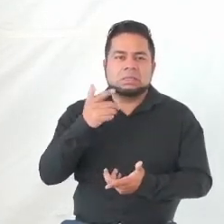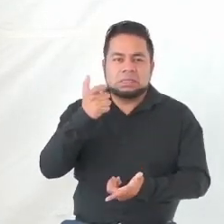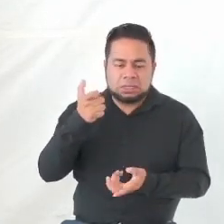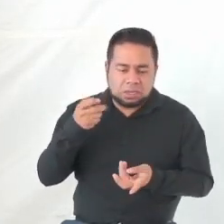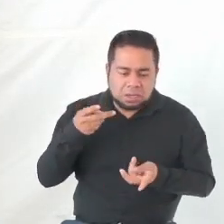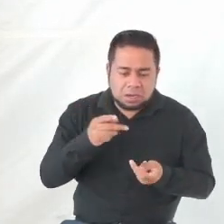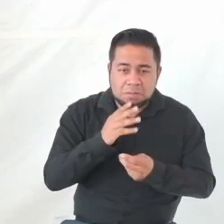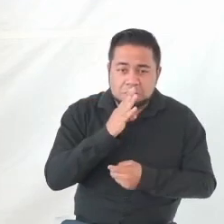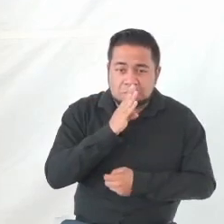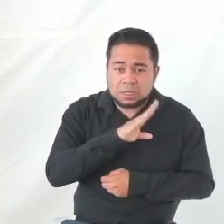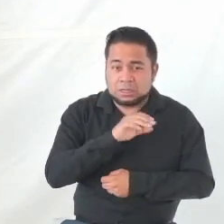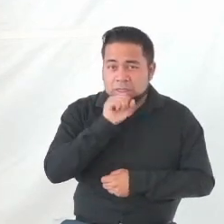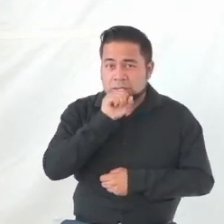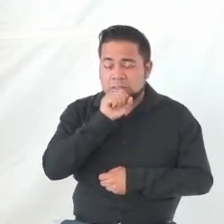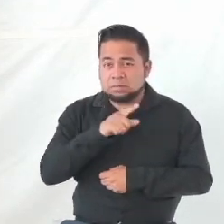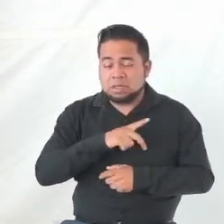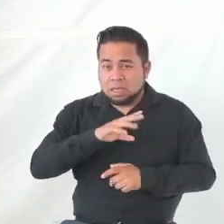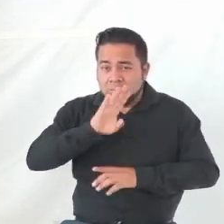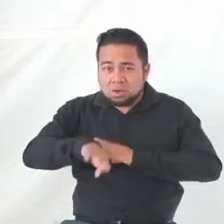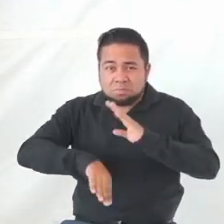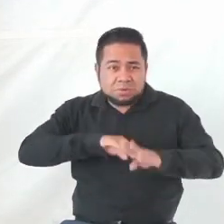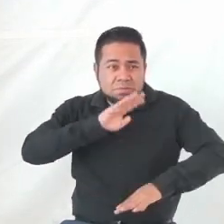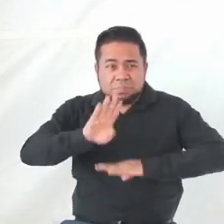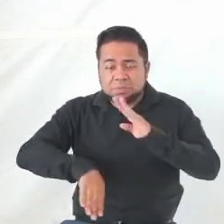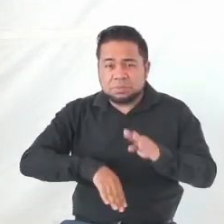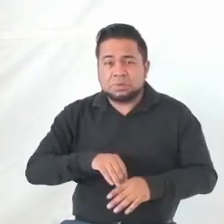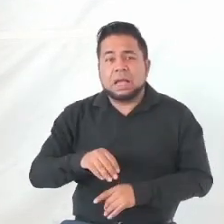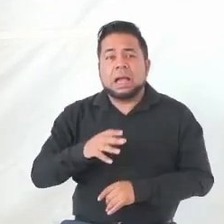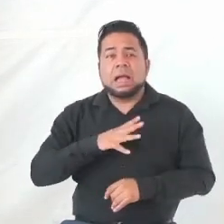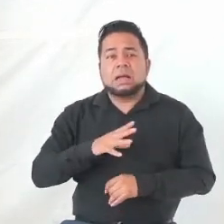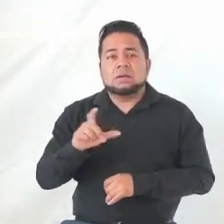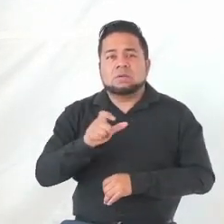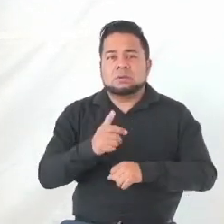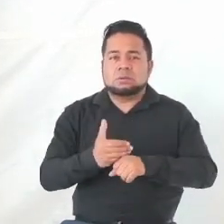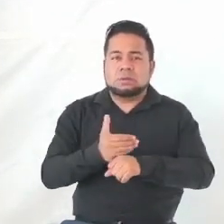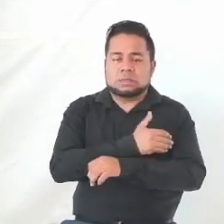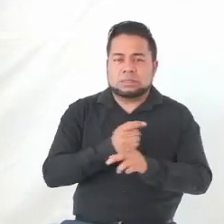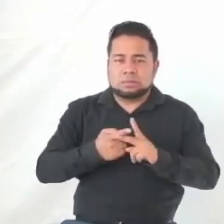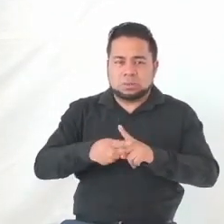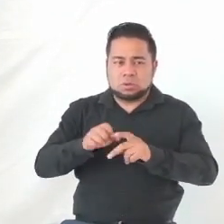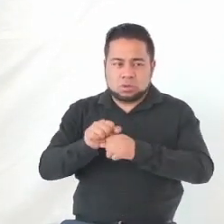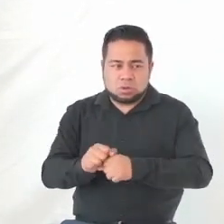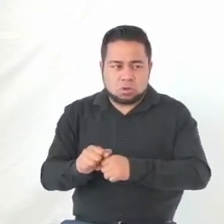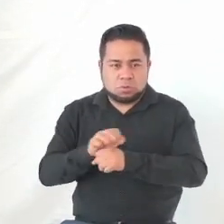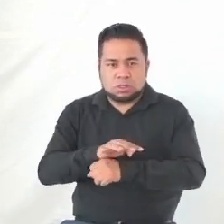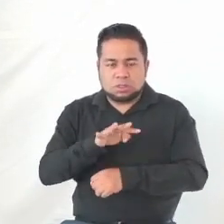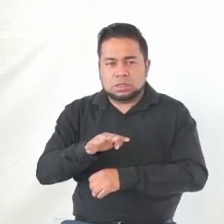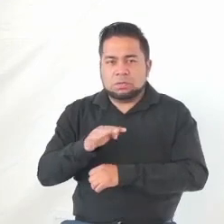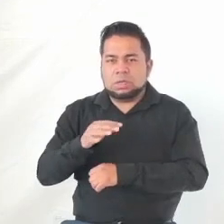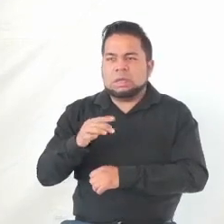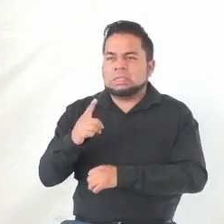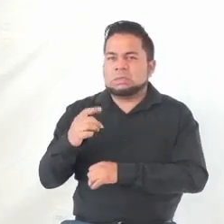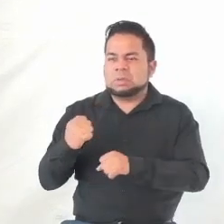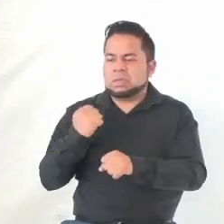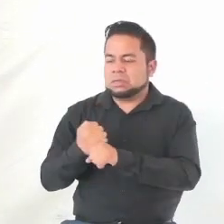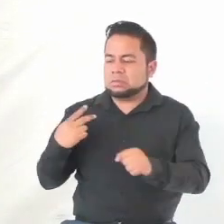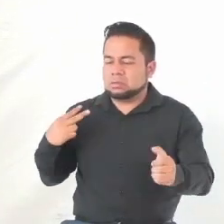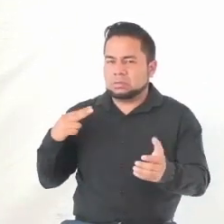y el alto índice de mortalidad, pues desde el inicio de la pandemia a diciembre del